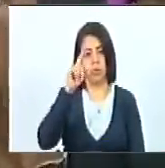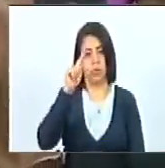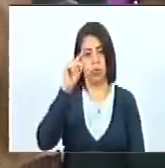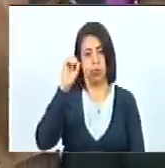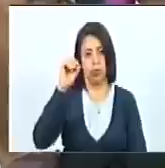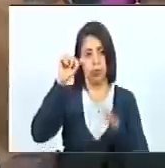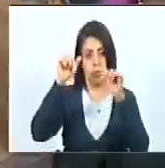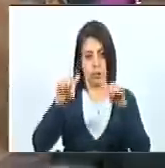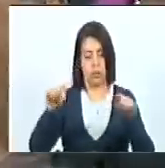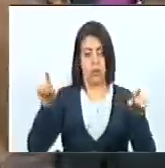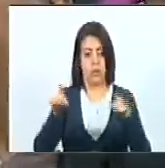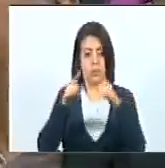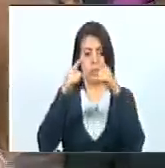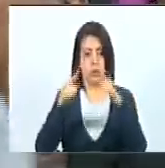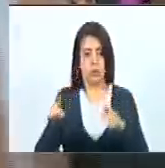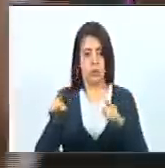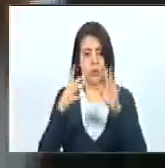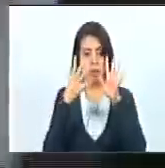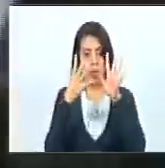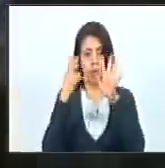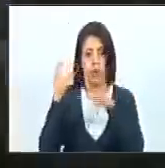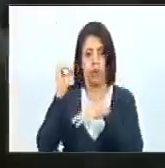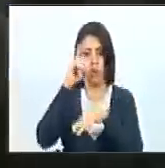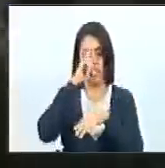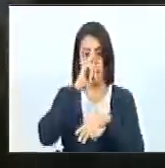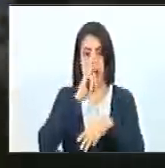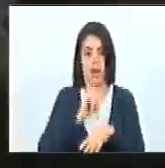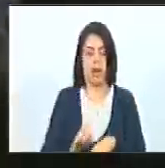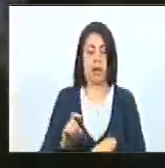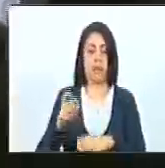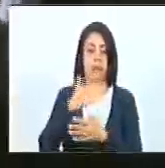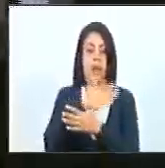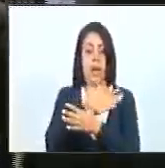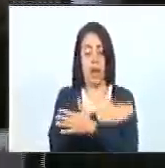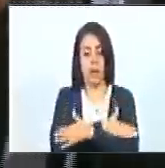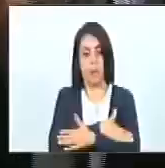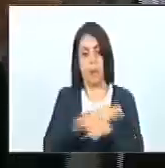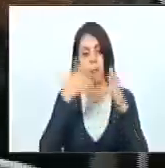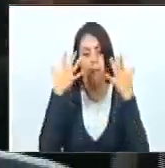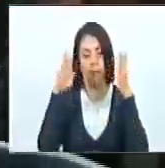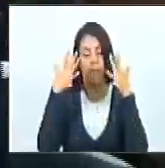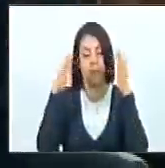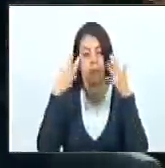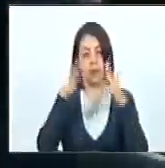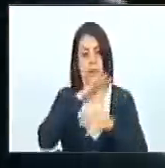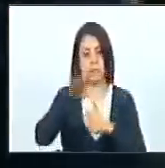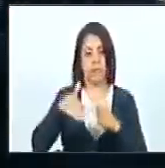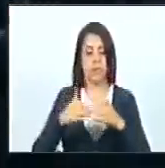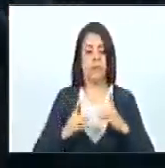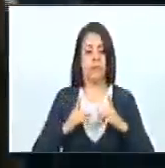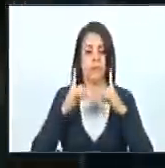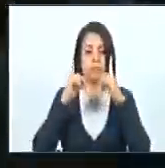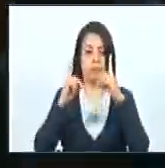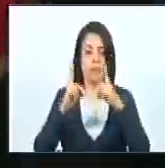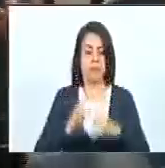que hoy está cumpliendo 90 años. Un aplauso para el ejemplo de dignidad.